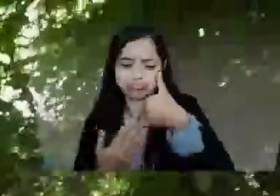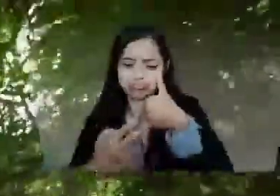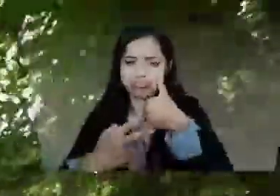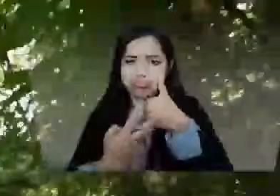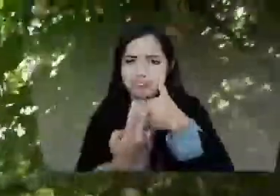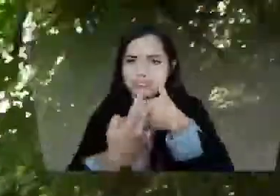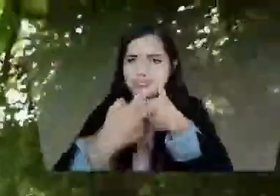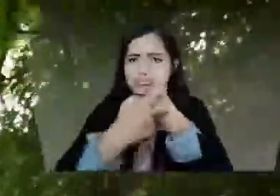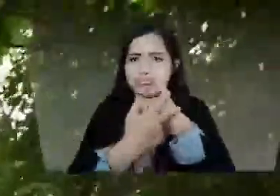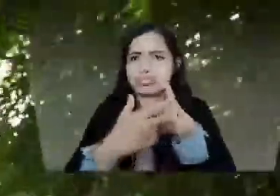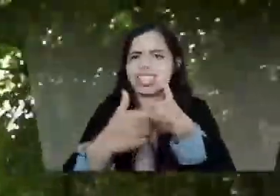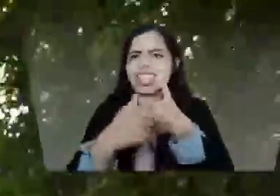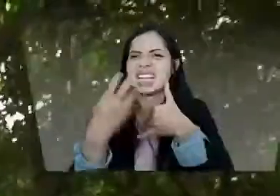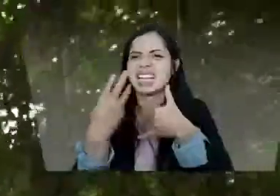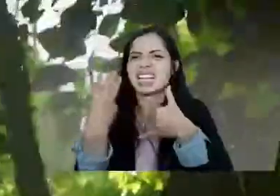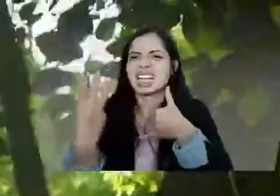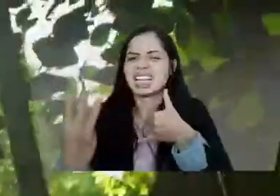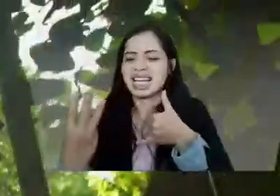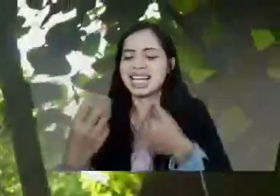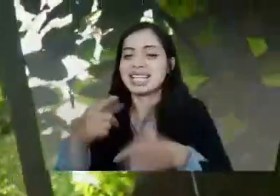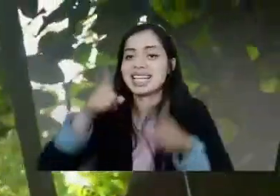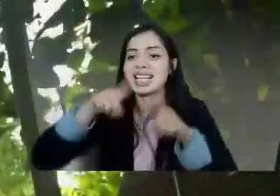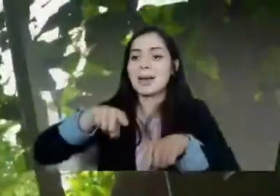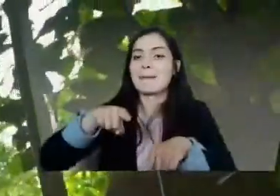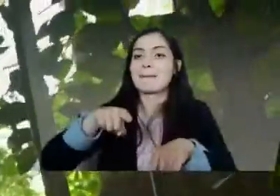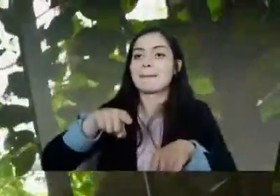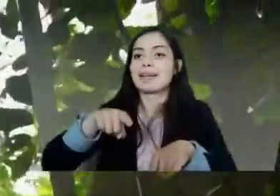recibimos especies migratorias.